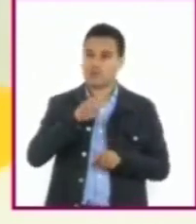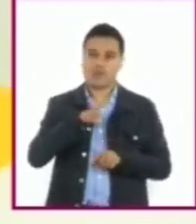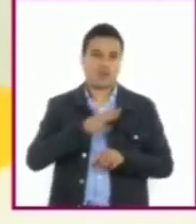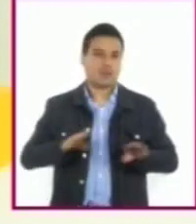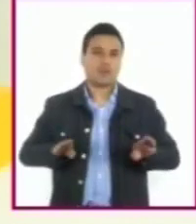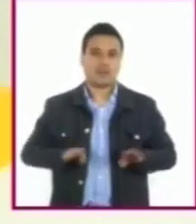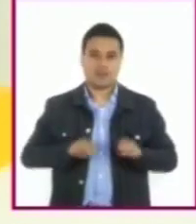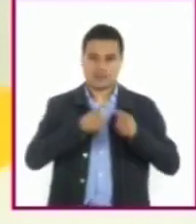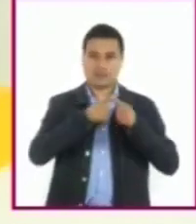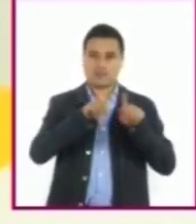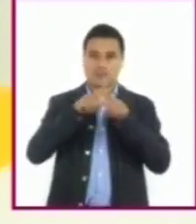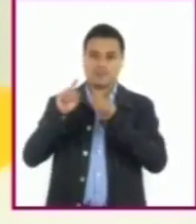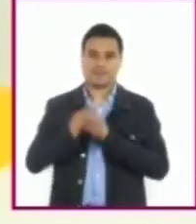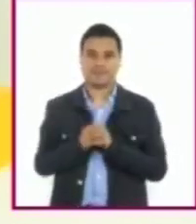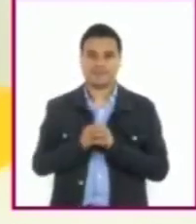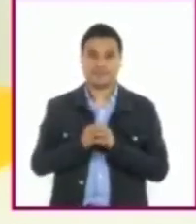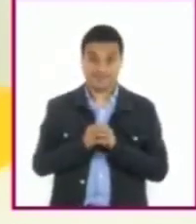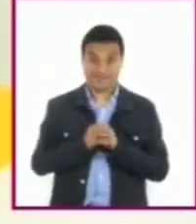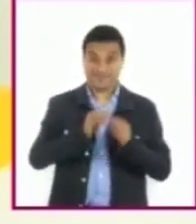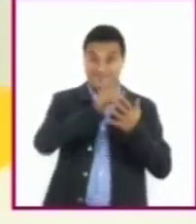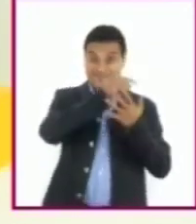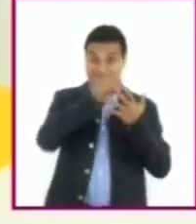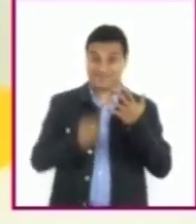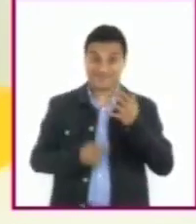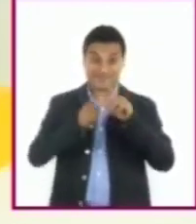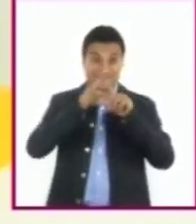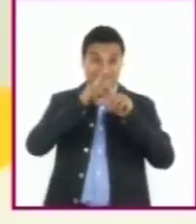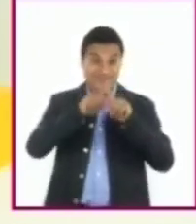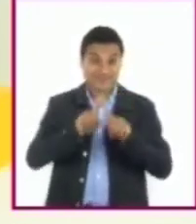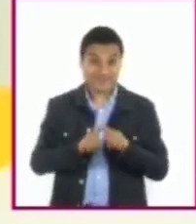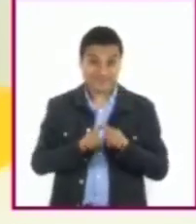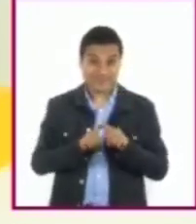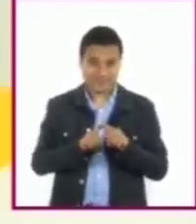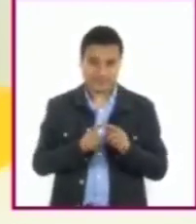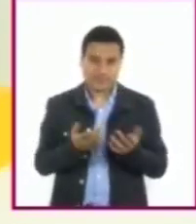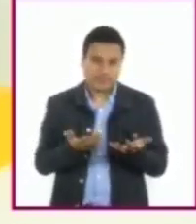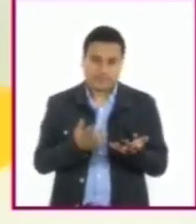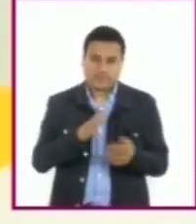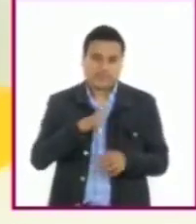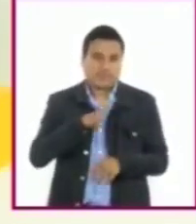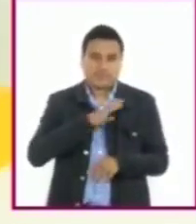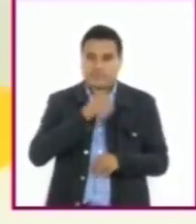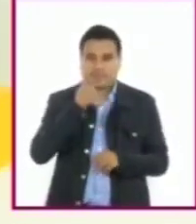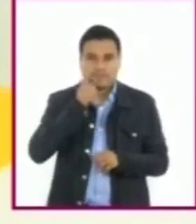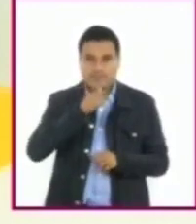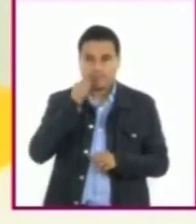Entre todos los componentes hay una dinámica marcada por las relaciones e interacciones que dan